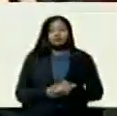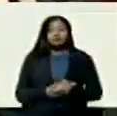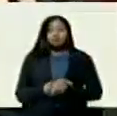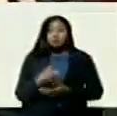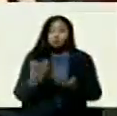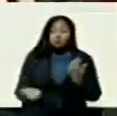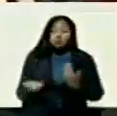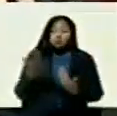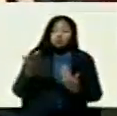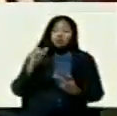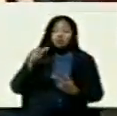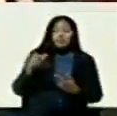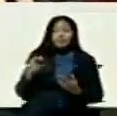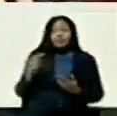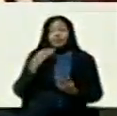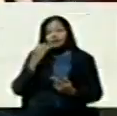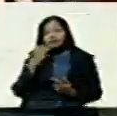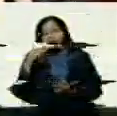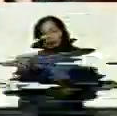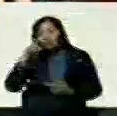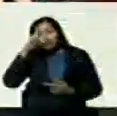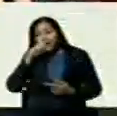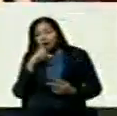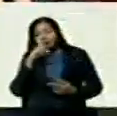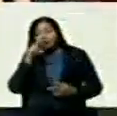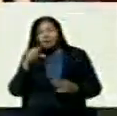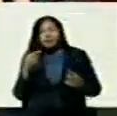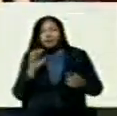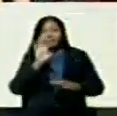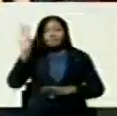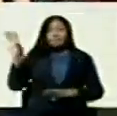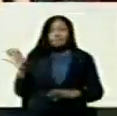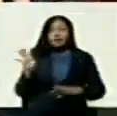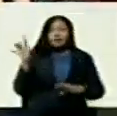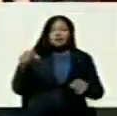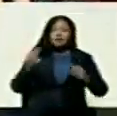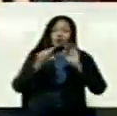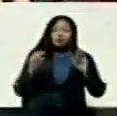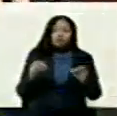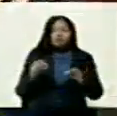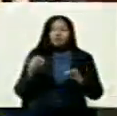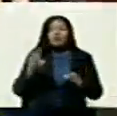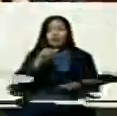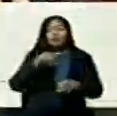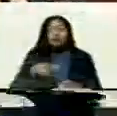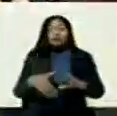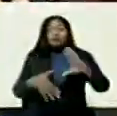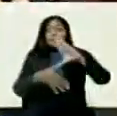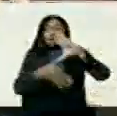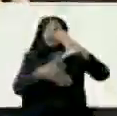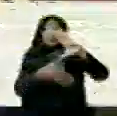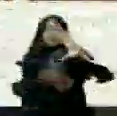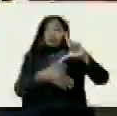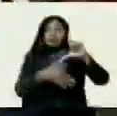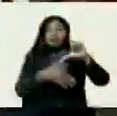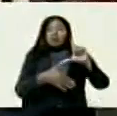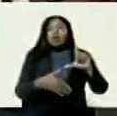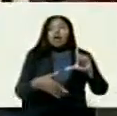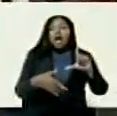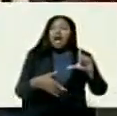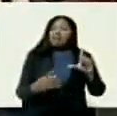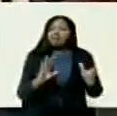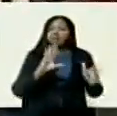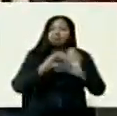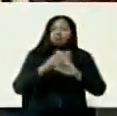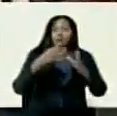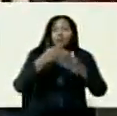importante resaltar que recientemente en este año a países también del continente americano les robaron la data